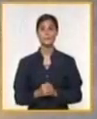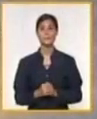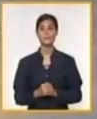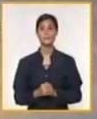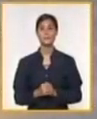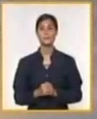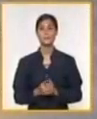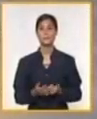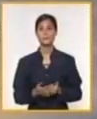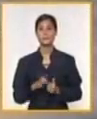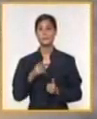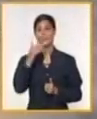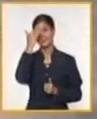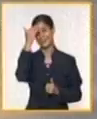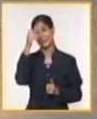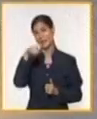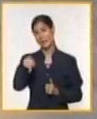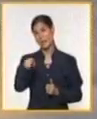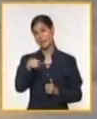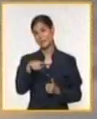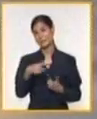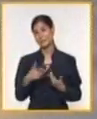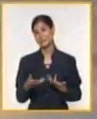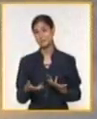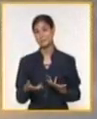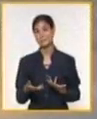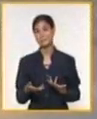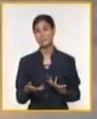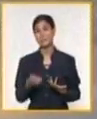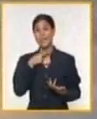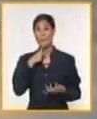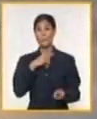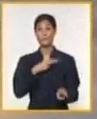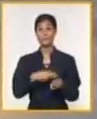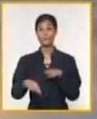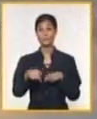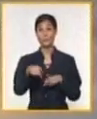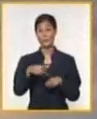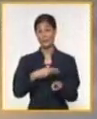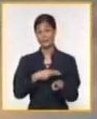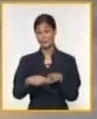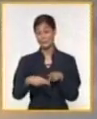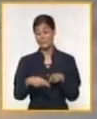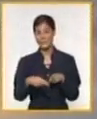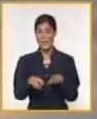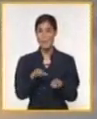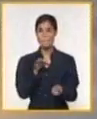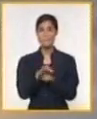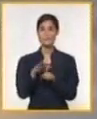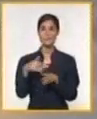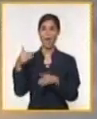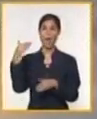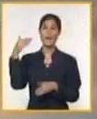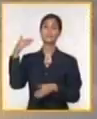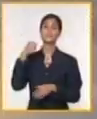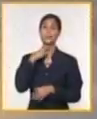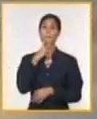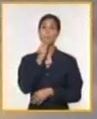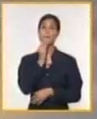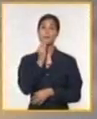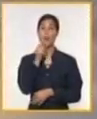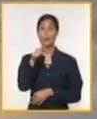Ay, gracias. Es como dice, la historia esta comienza, ese Israel de hoy, para